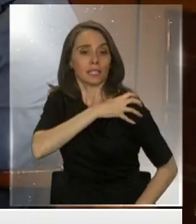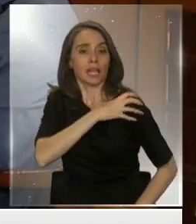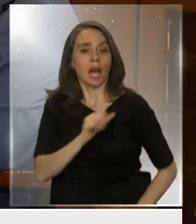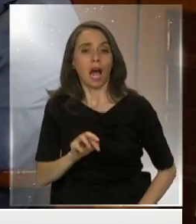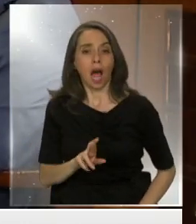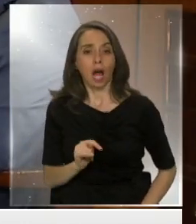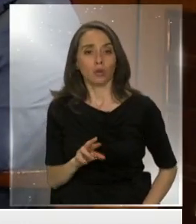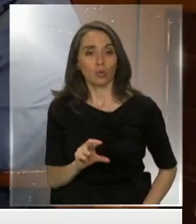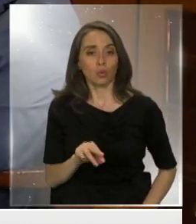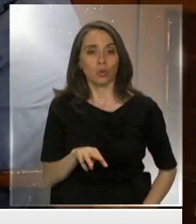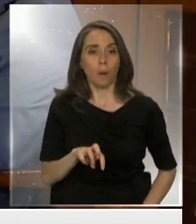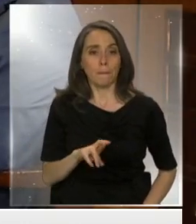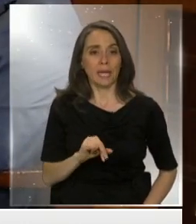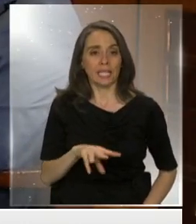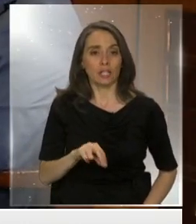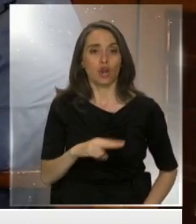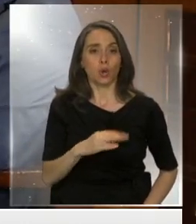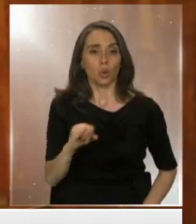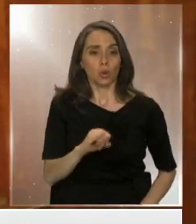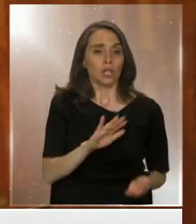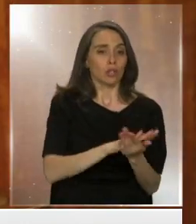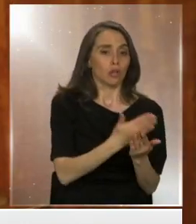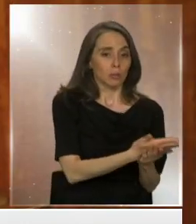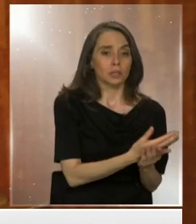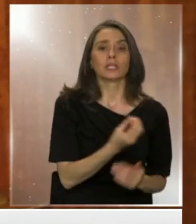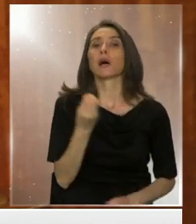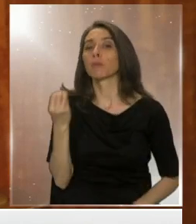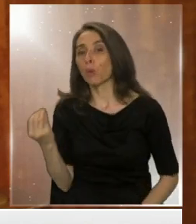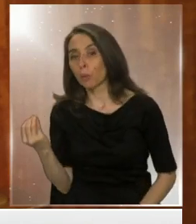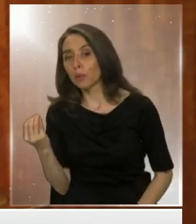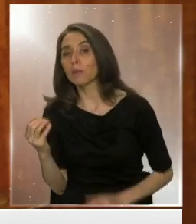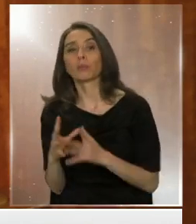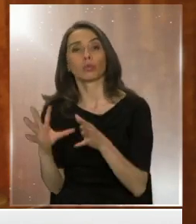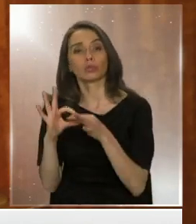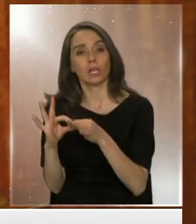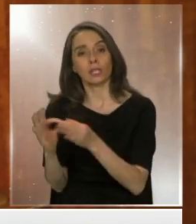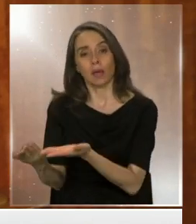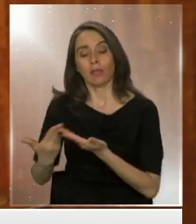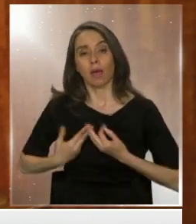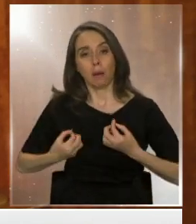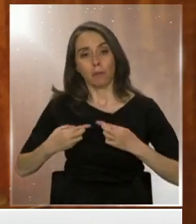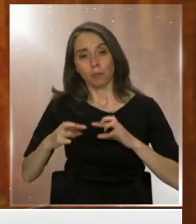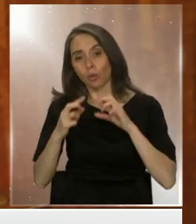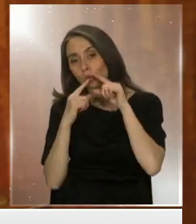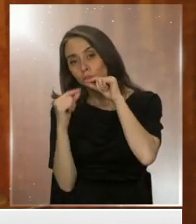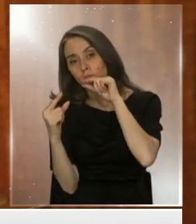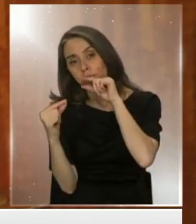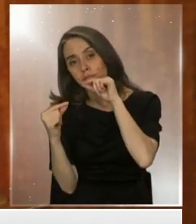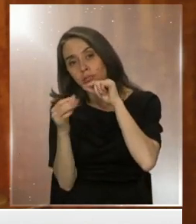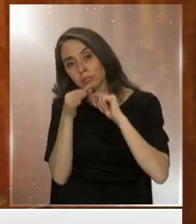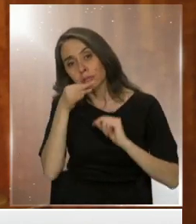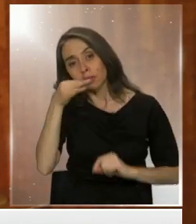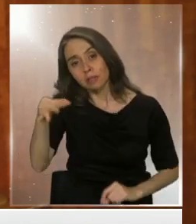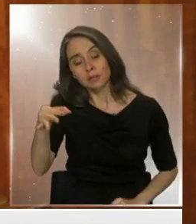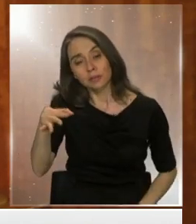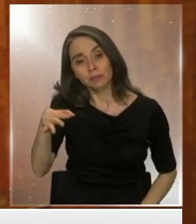núñez como le va a generar muchas gracias muy bien muchas gracias por darme esta oportunidad para expresar